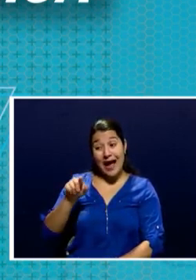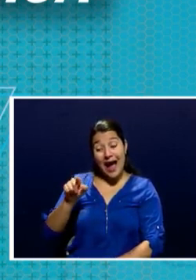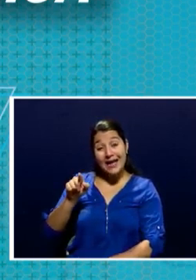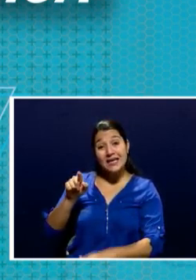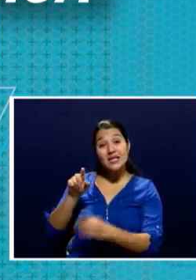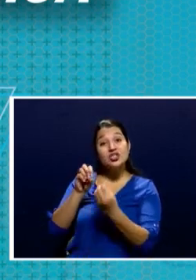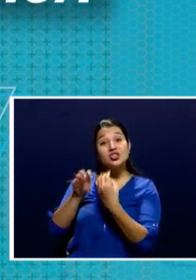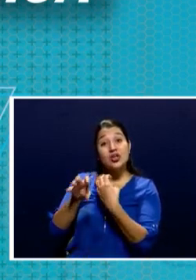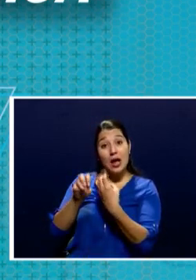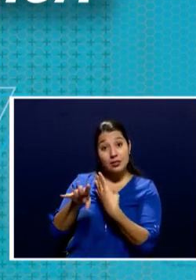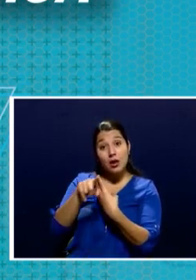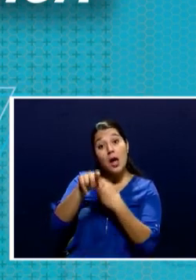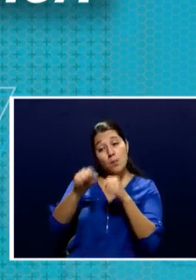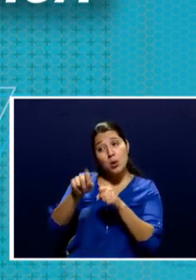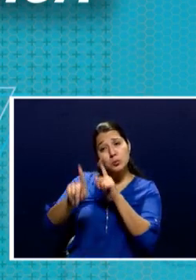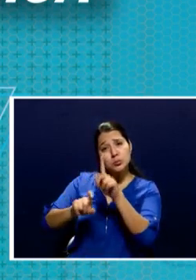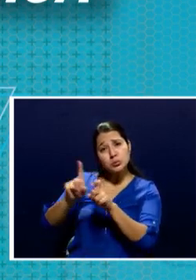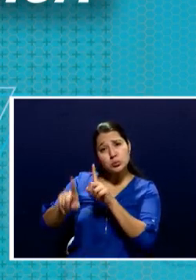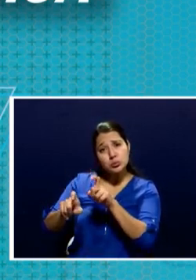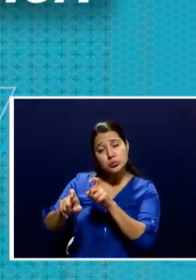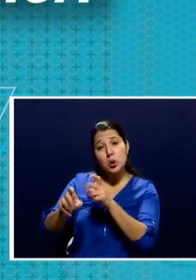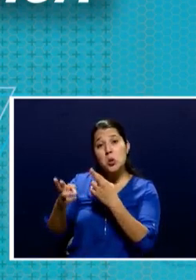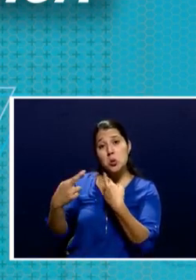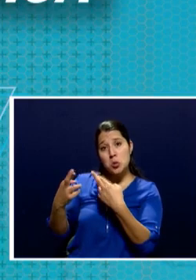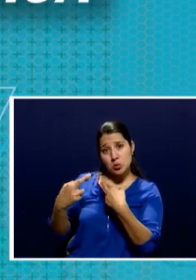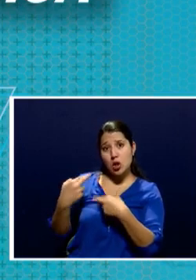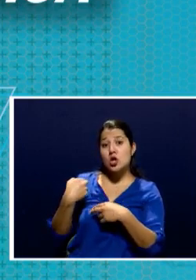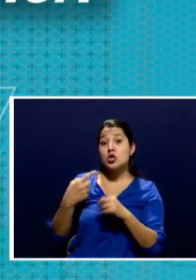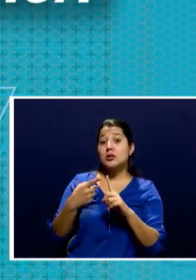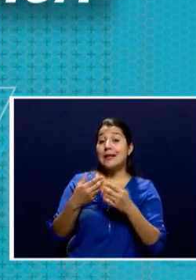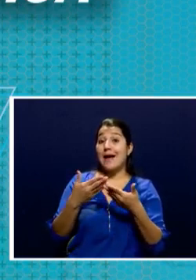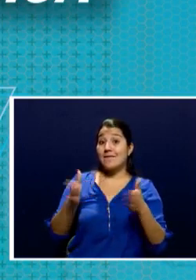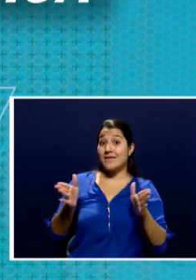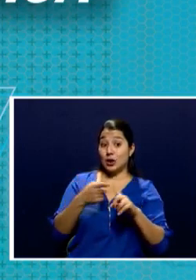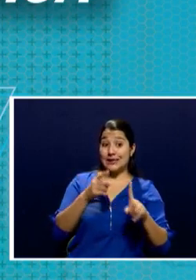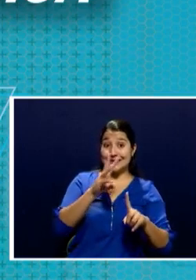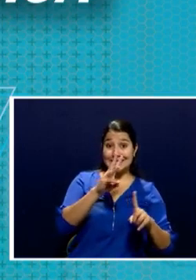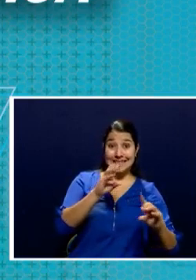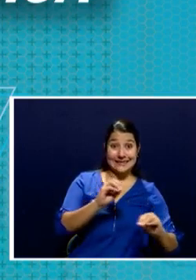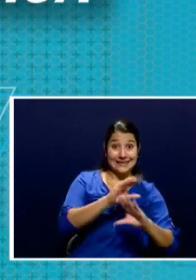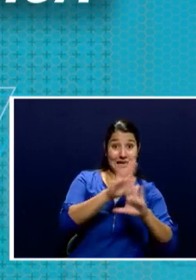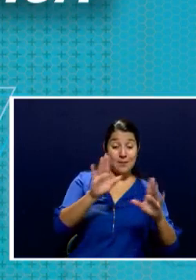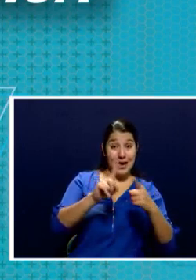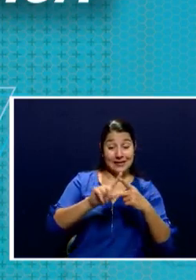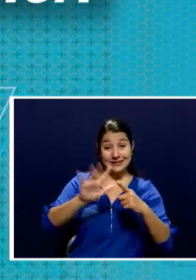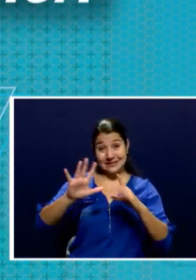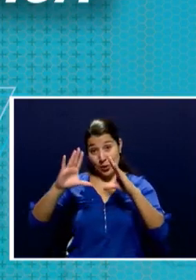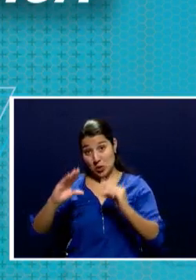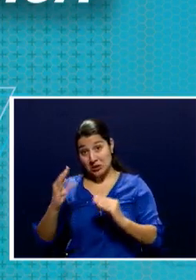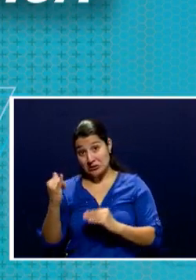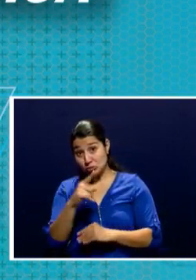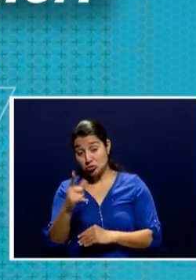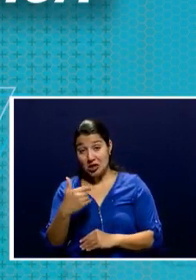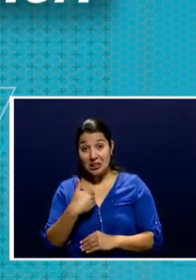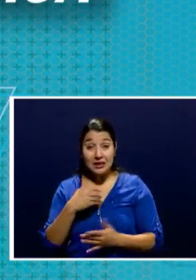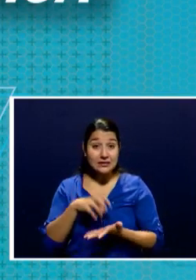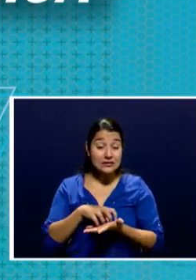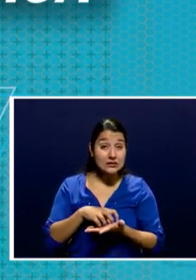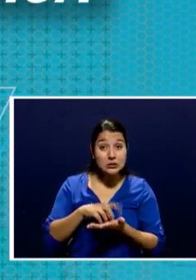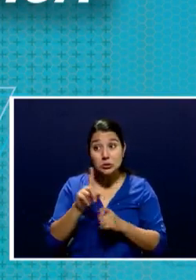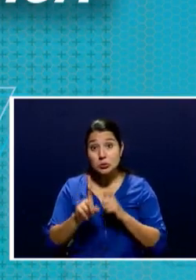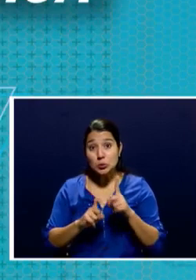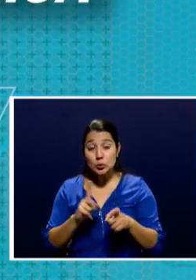pueden estar haciendo consultas, que también lo hemos habilitado desde las 6 de la mañana hasta las 5 de la tarde por si tienen alguna consulta,